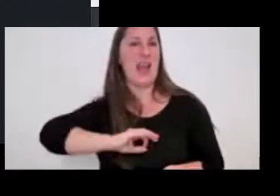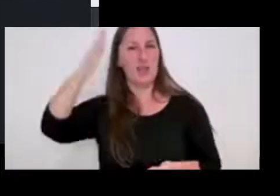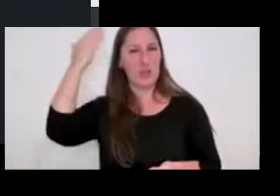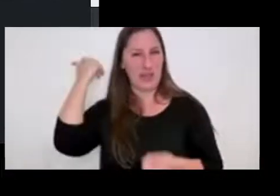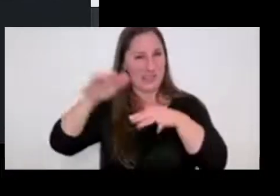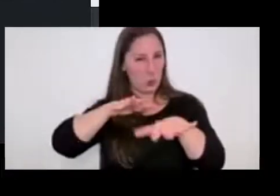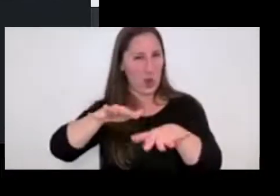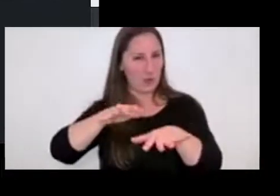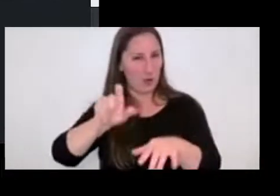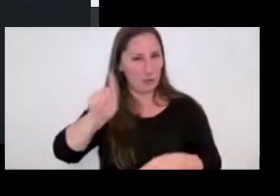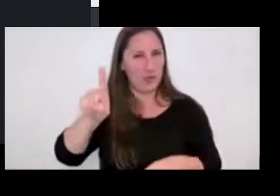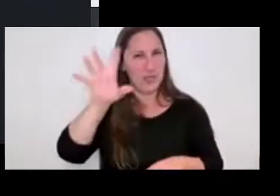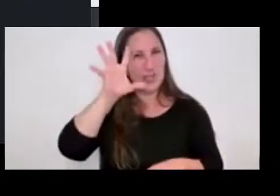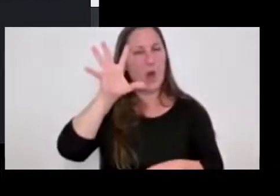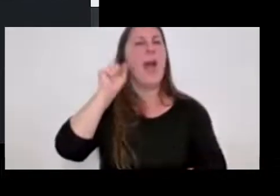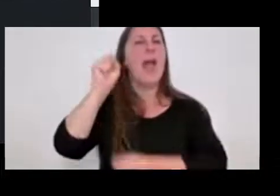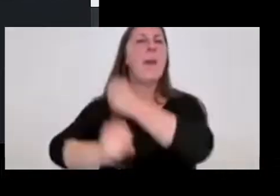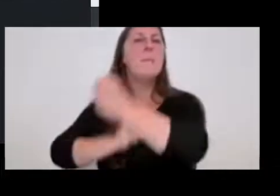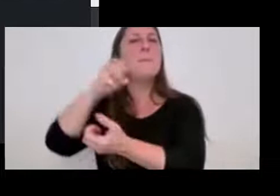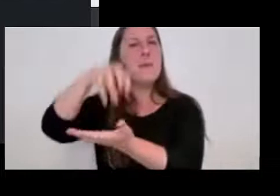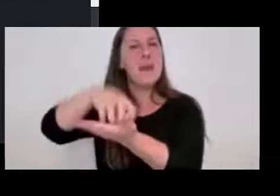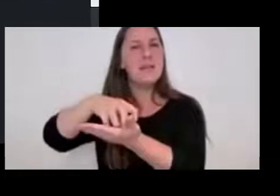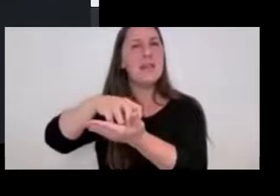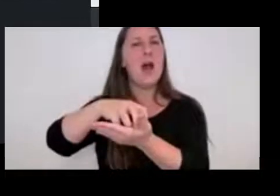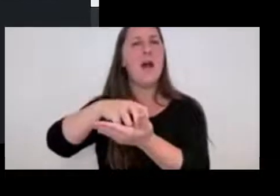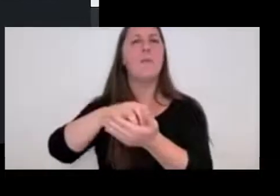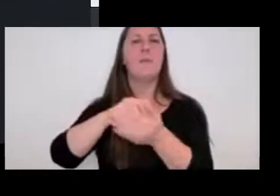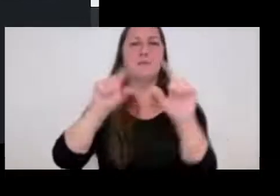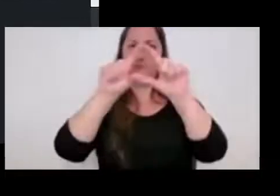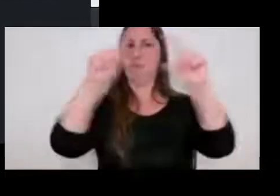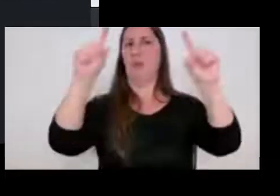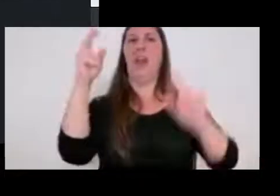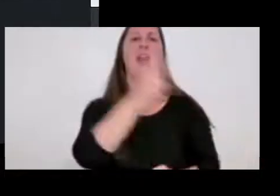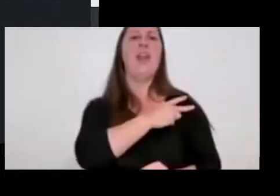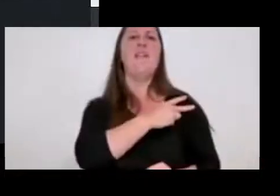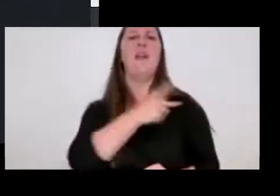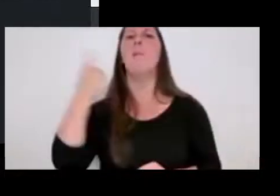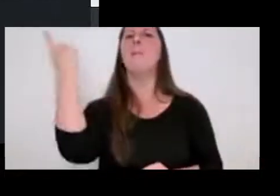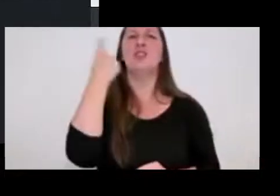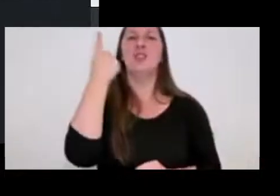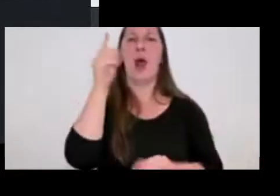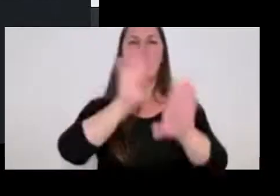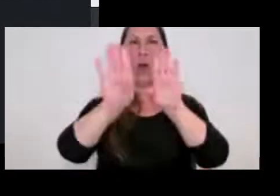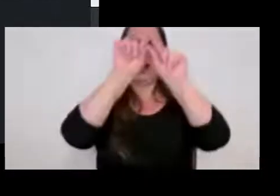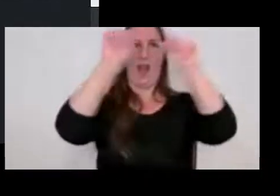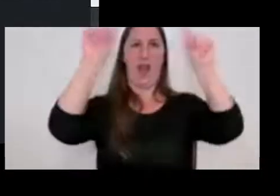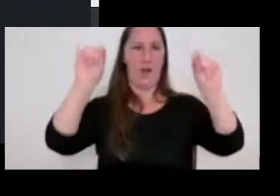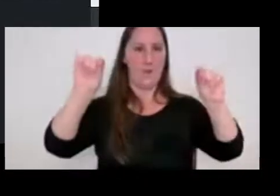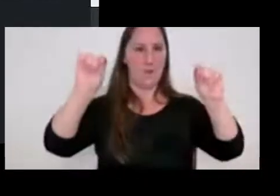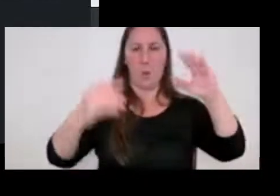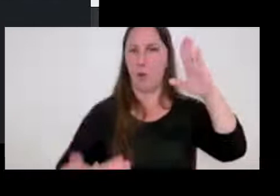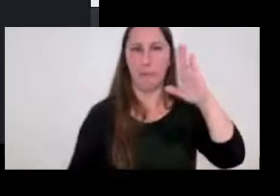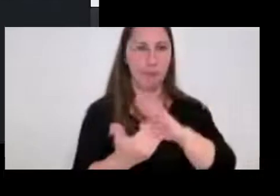lo que había en la empresa? Estaba el jefe de personal y había una chapa en la puerta de su oficina que decía jefe de personal. Era como el jefe de estación,